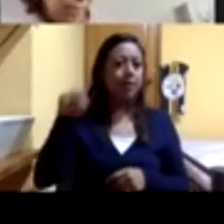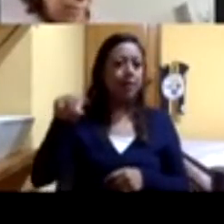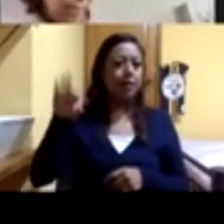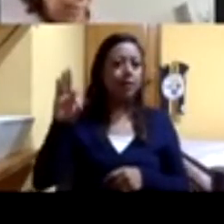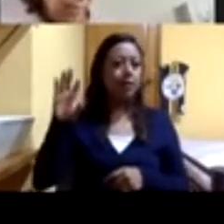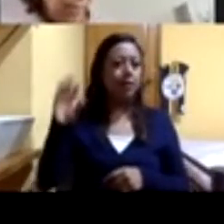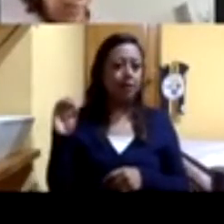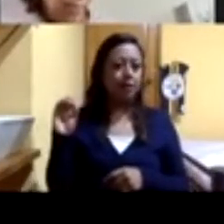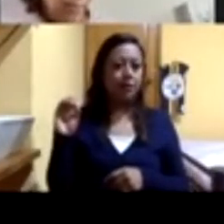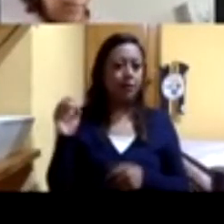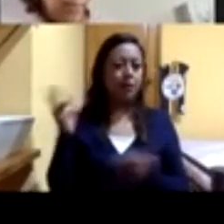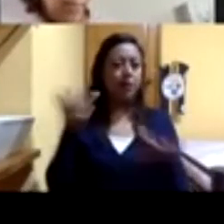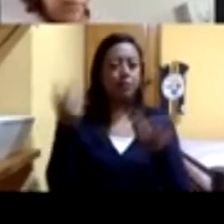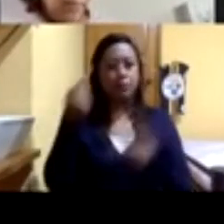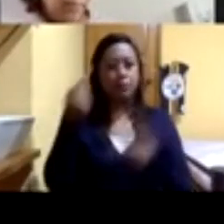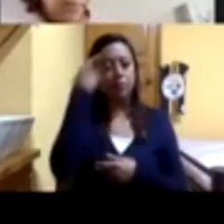Congreso,